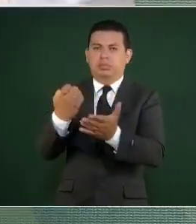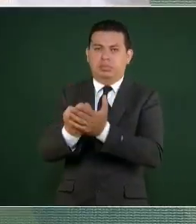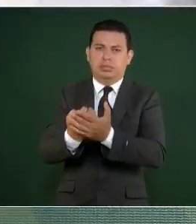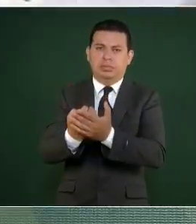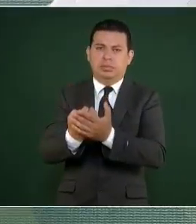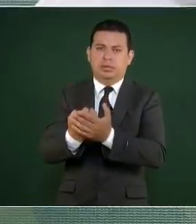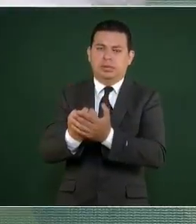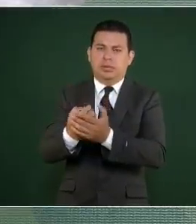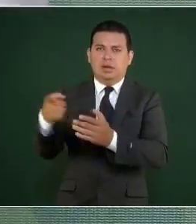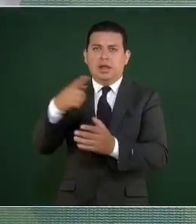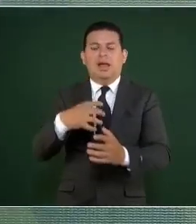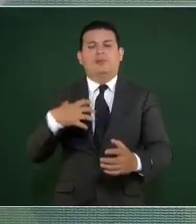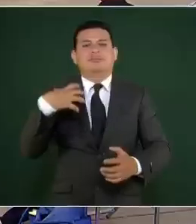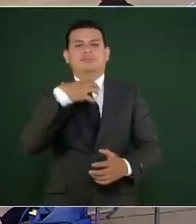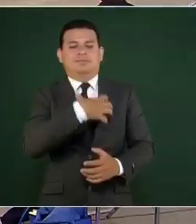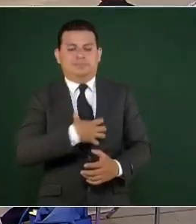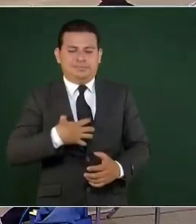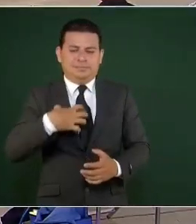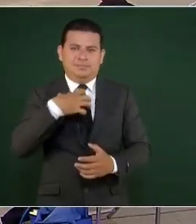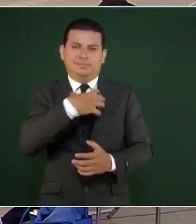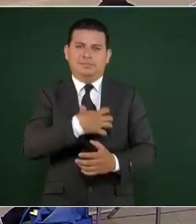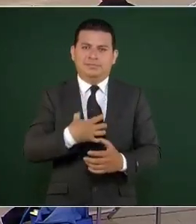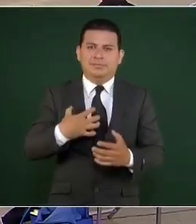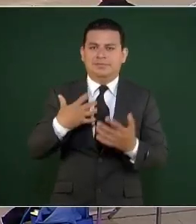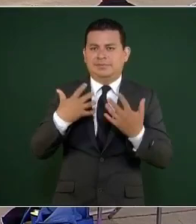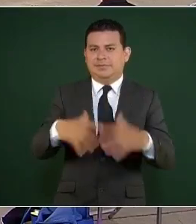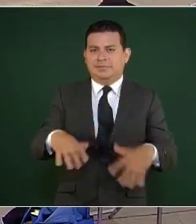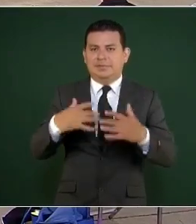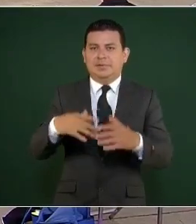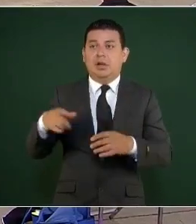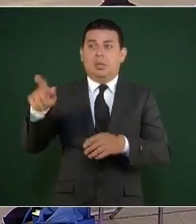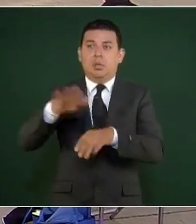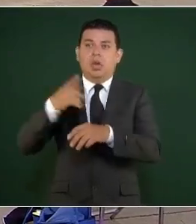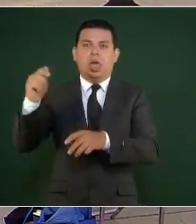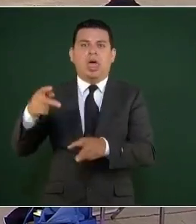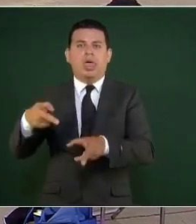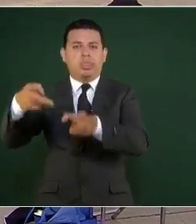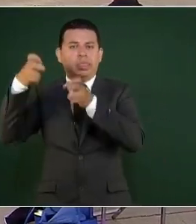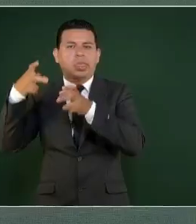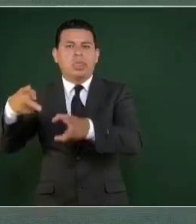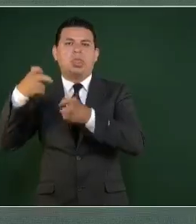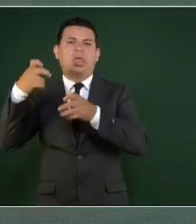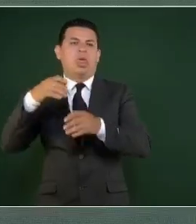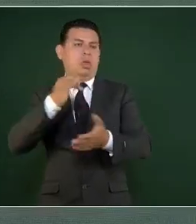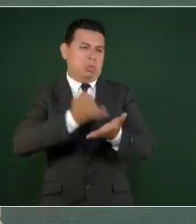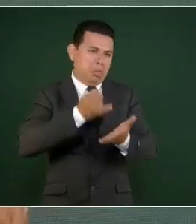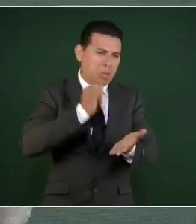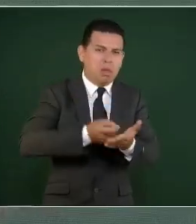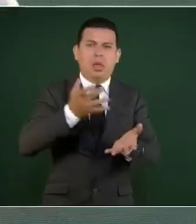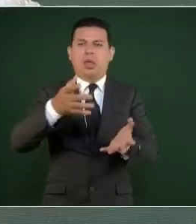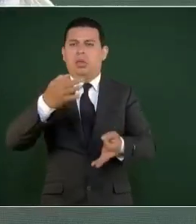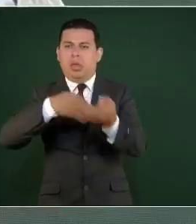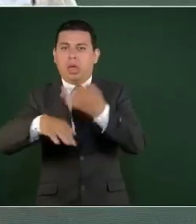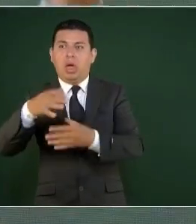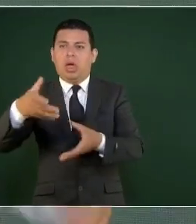luego, los que vivían de estarle sacando dinero a la gente, ¿sí?